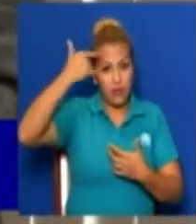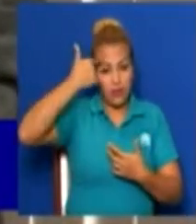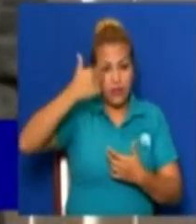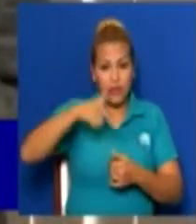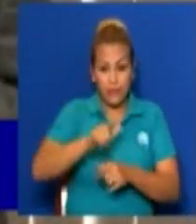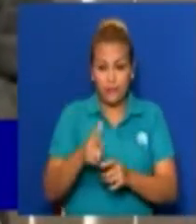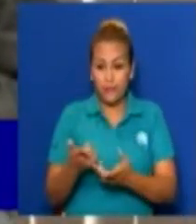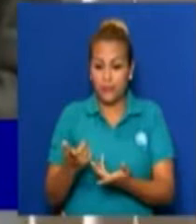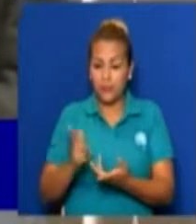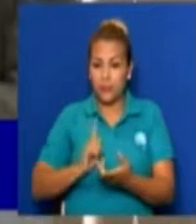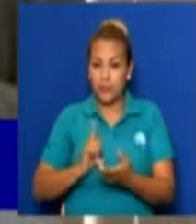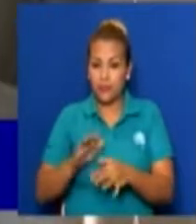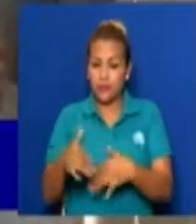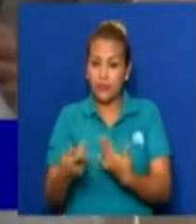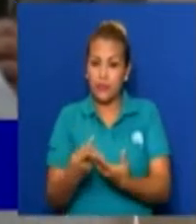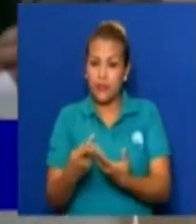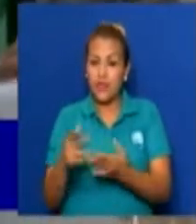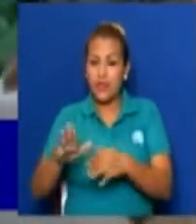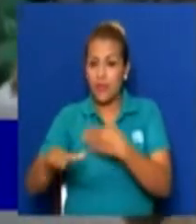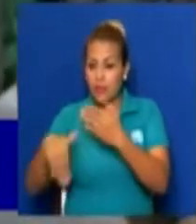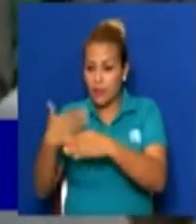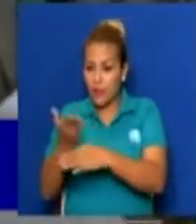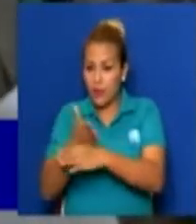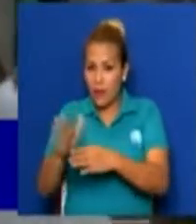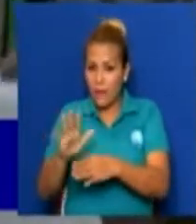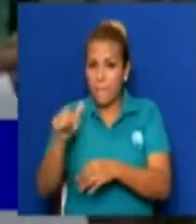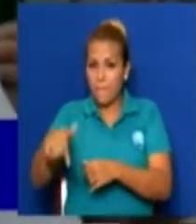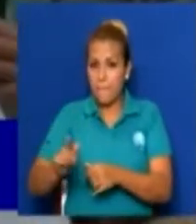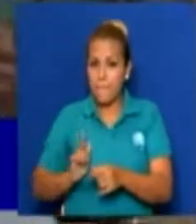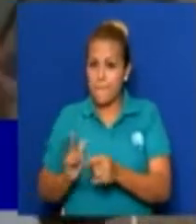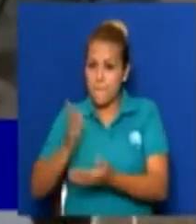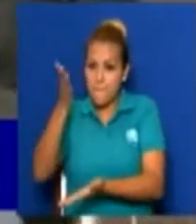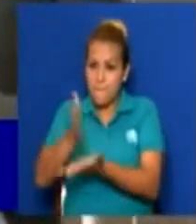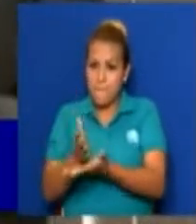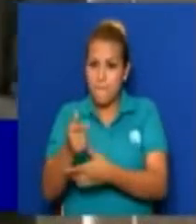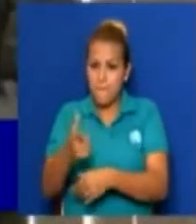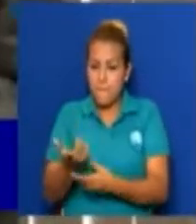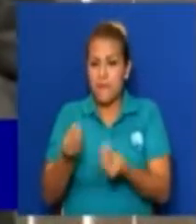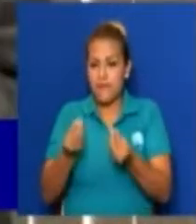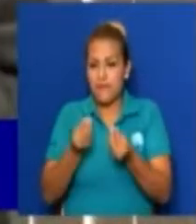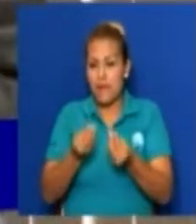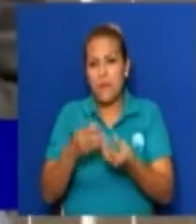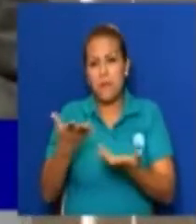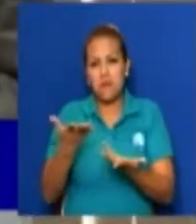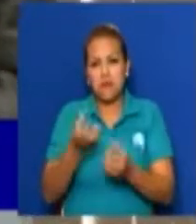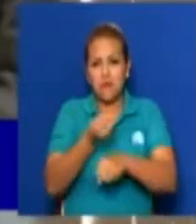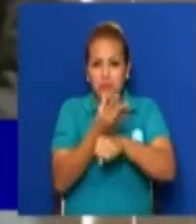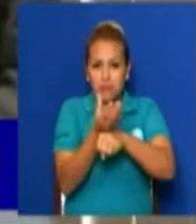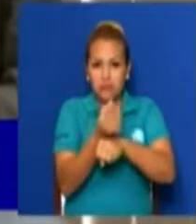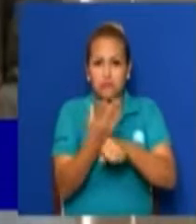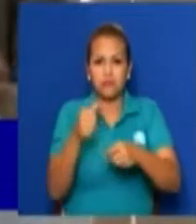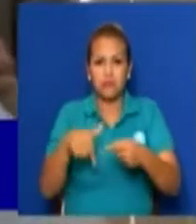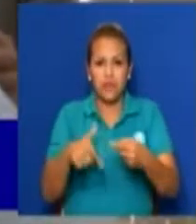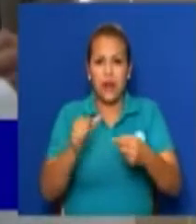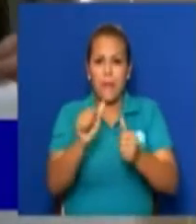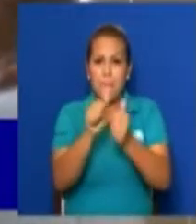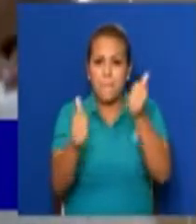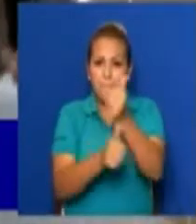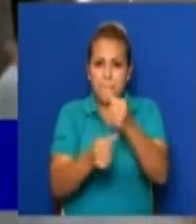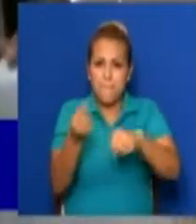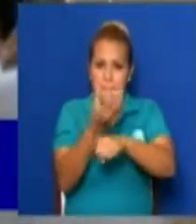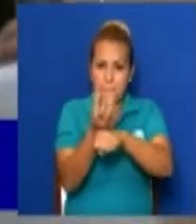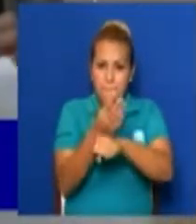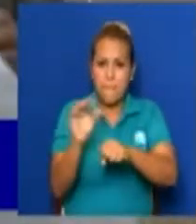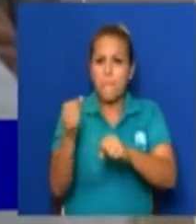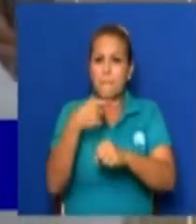las concejalías regionales, de las concejalías municipales, de las alcaldías y de las vicealcaldías para